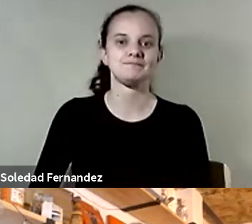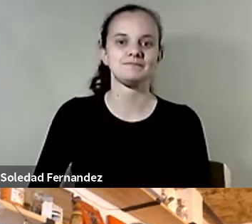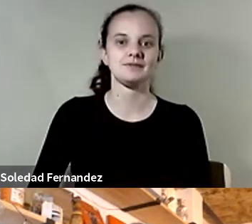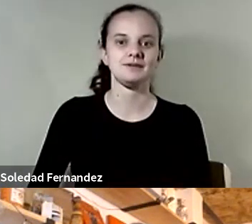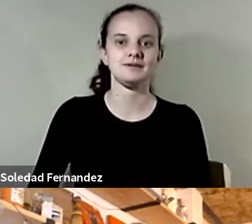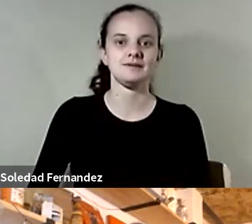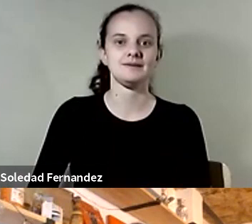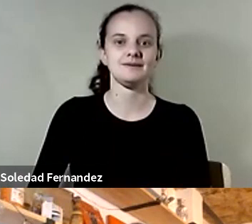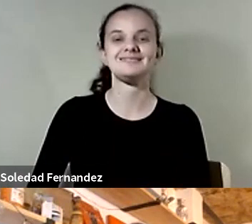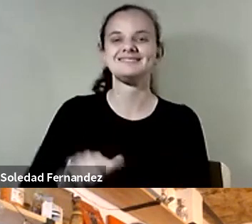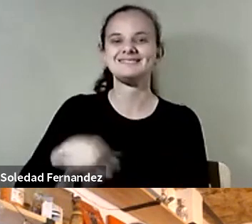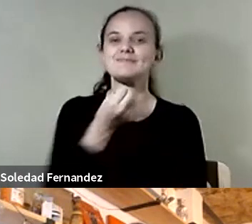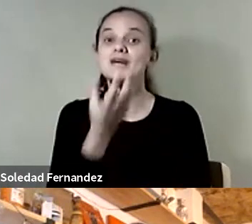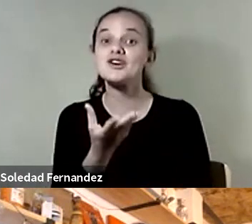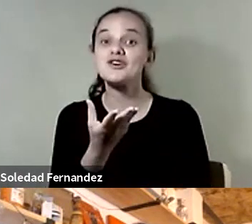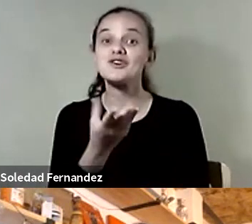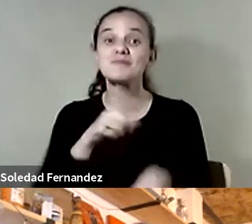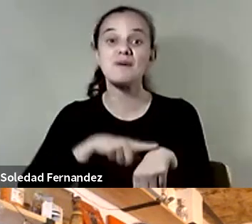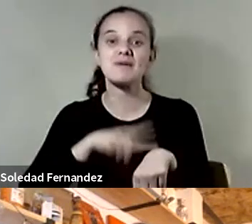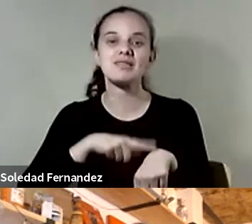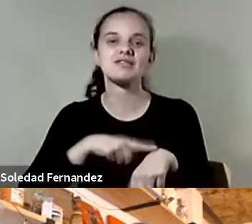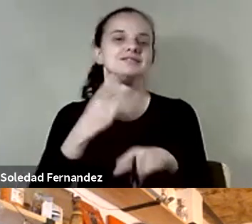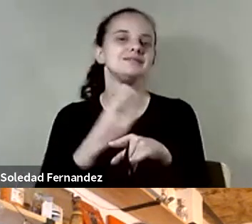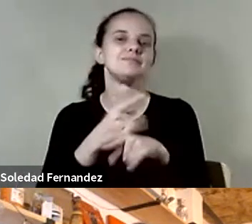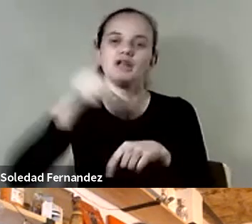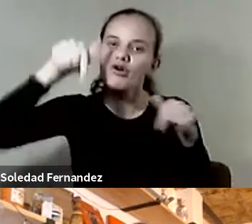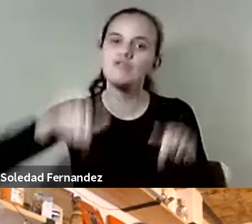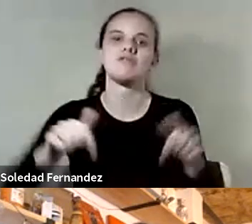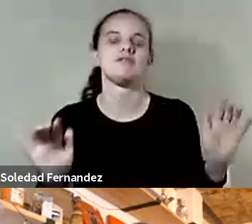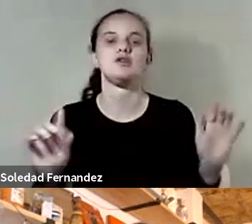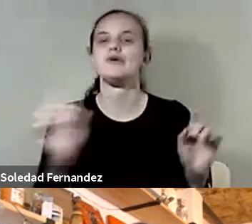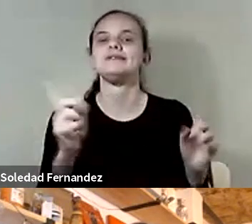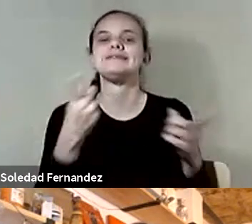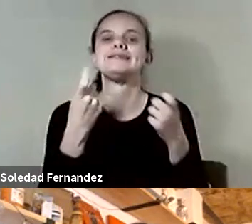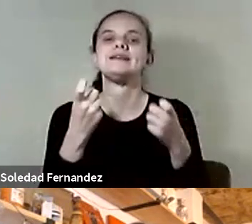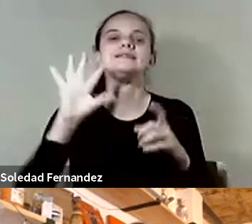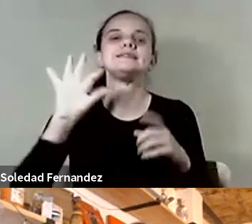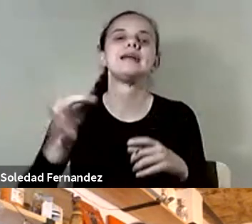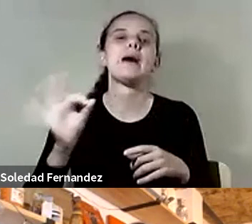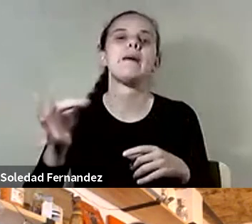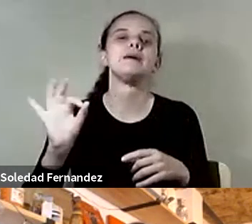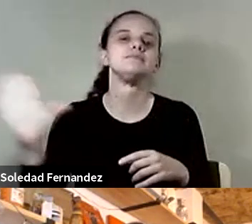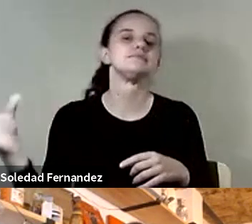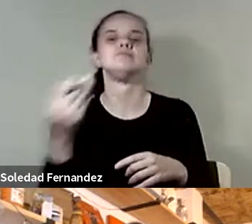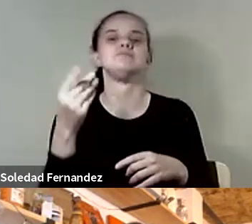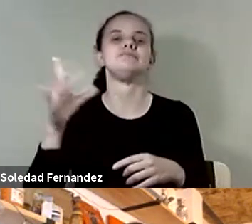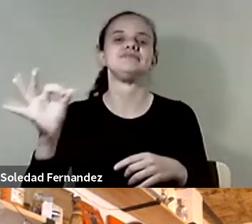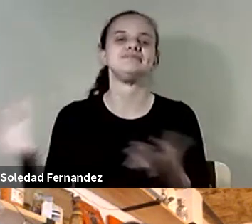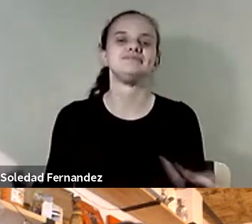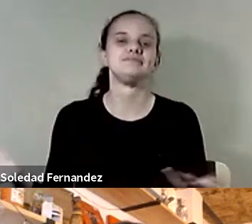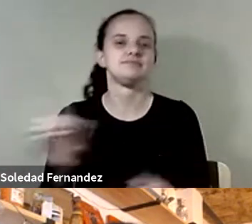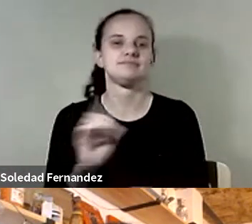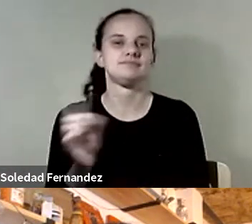Genial. El mejor momento para empezar con la accesibilidad es hoy. No hace falta saber todo para empezar a actuar de una manera